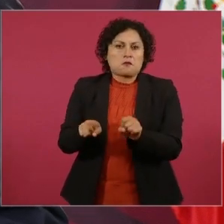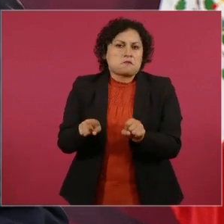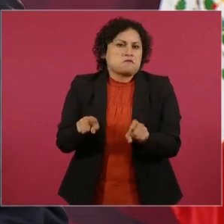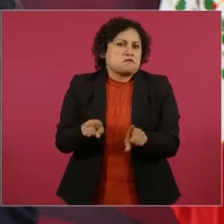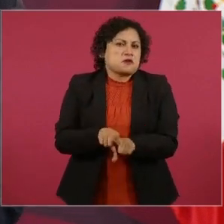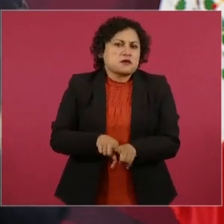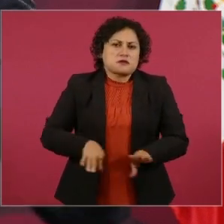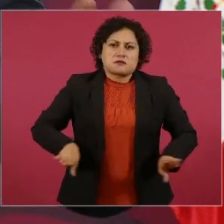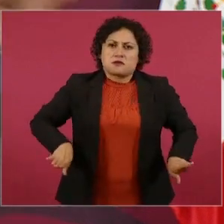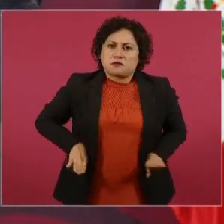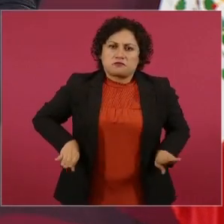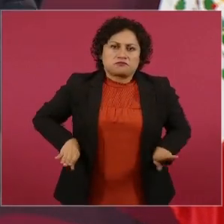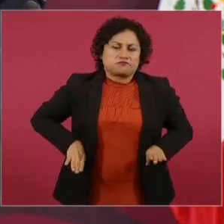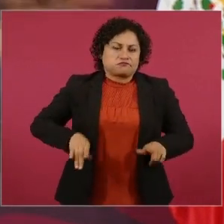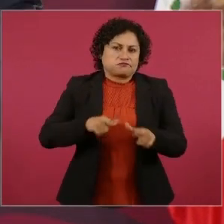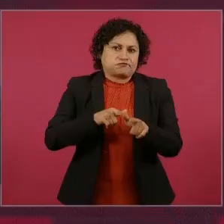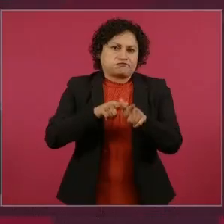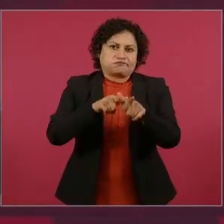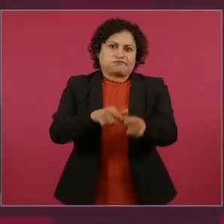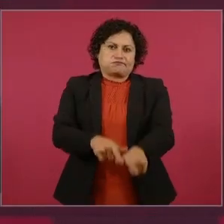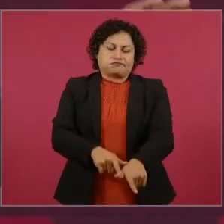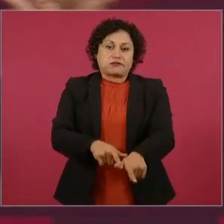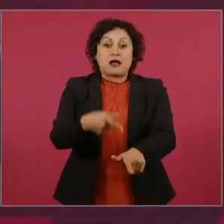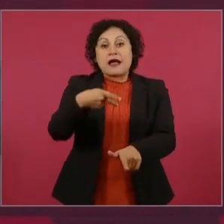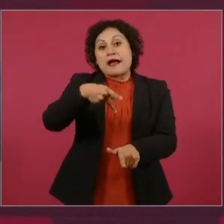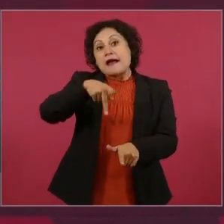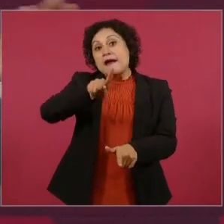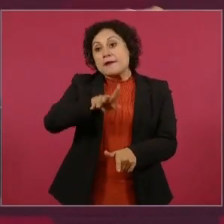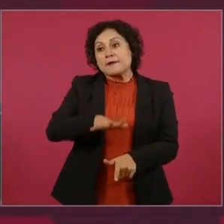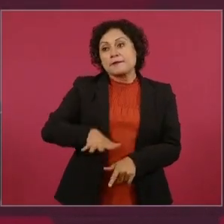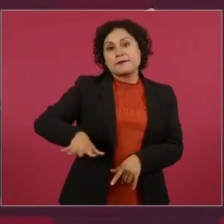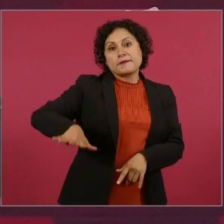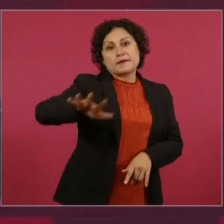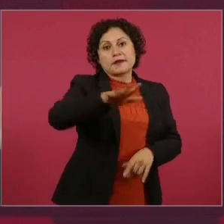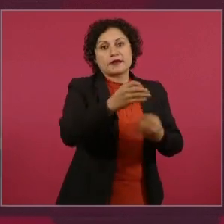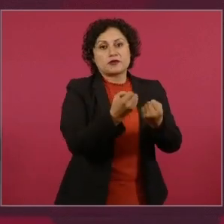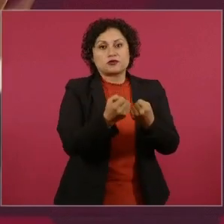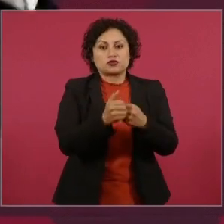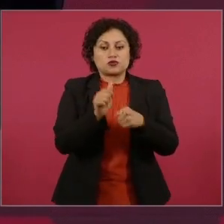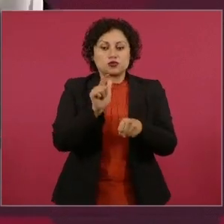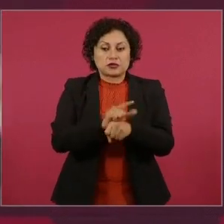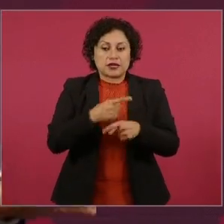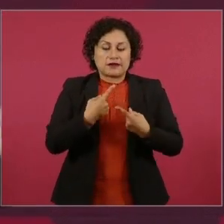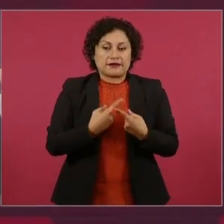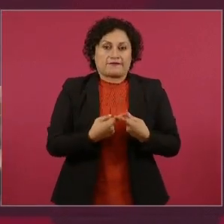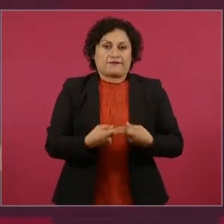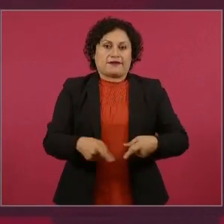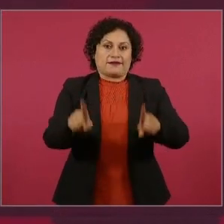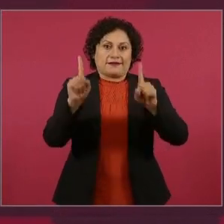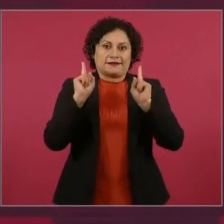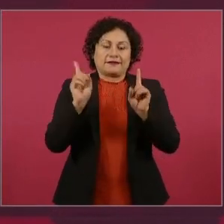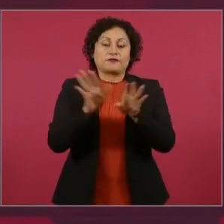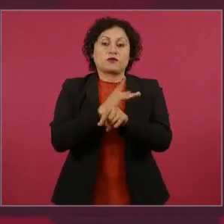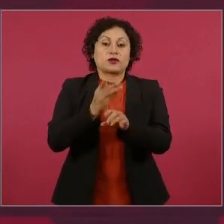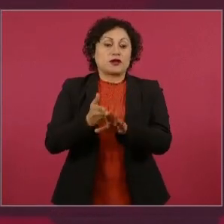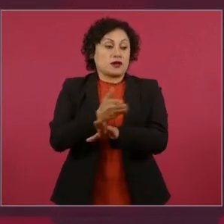revolucionario claro nada que ver en lo social lo social sí por t era